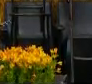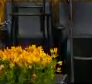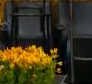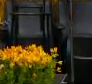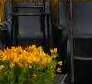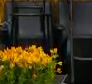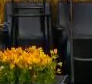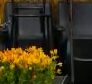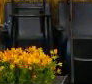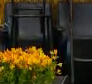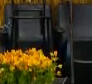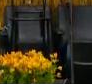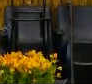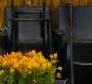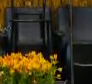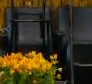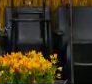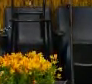Gracias Espíritu Santo,